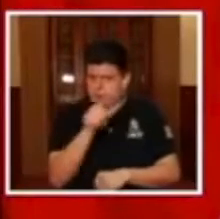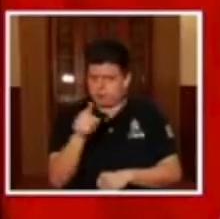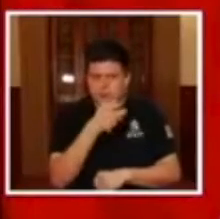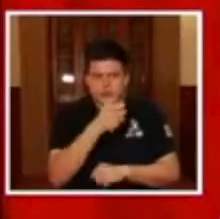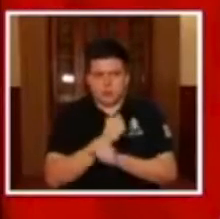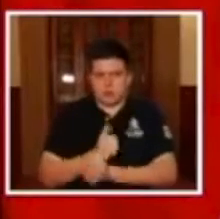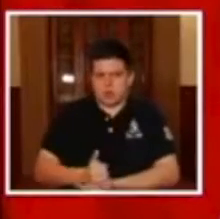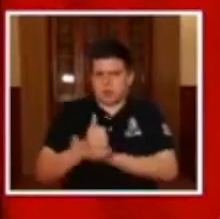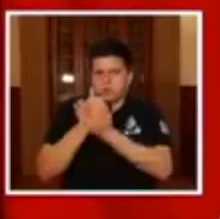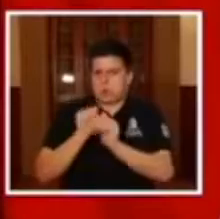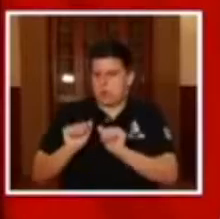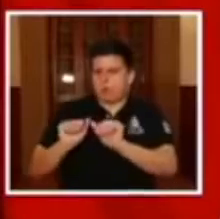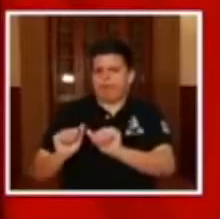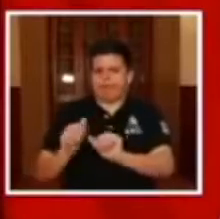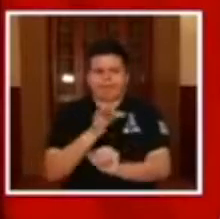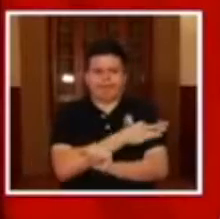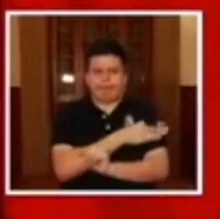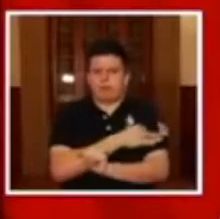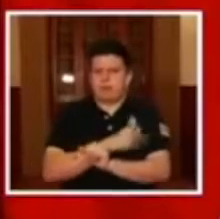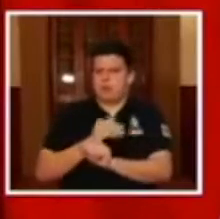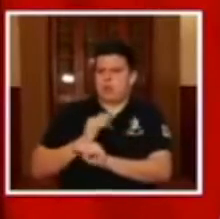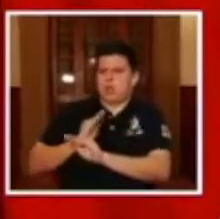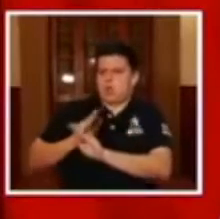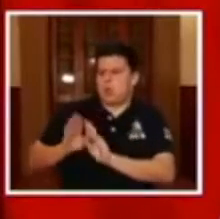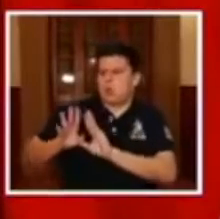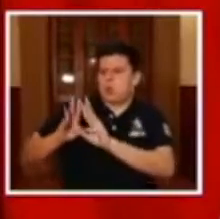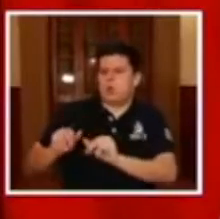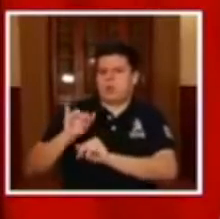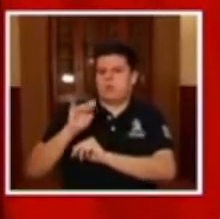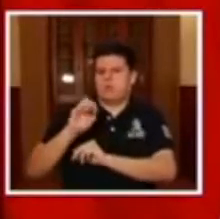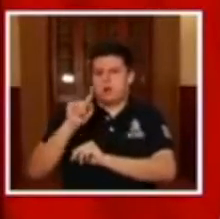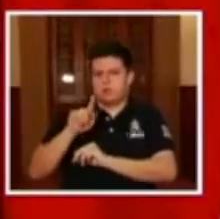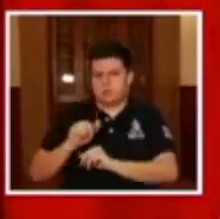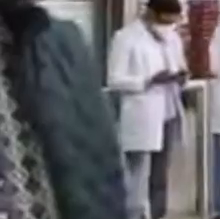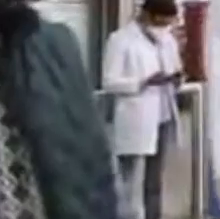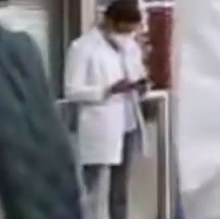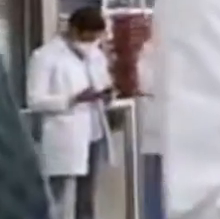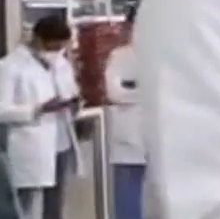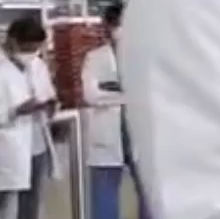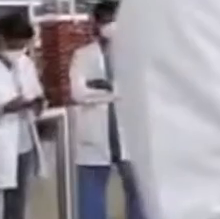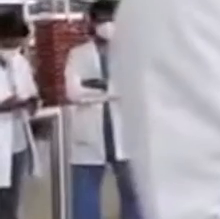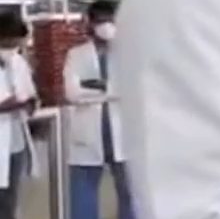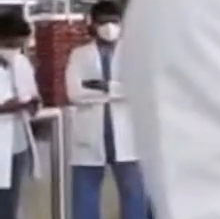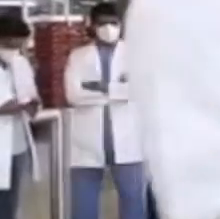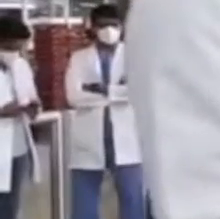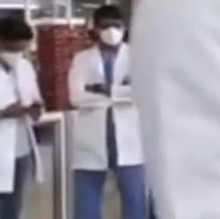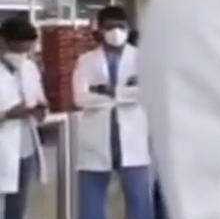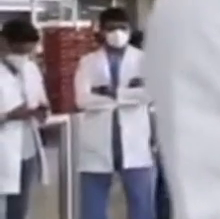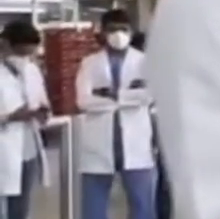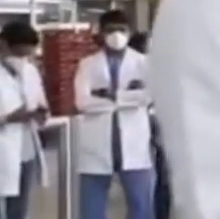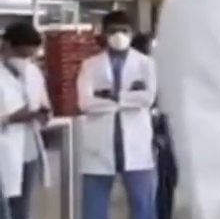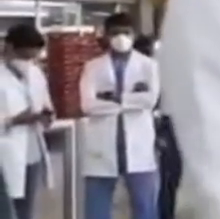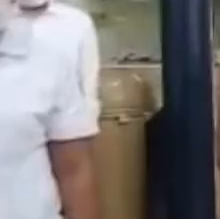la influenza es segura es eficaz y es gratuita aplíquense la la campaña será enfocada en